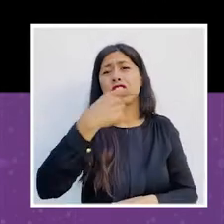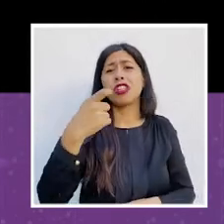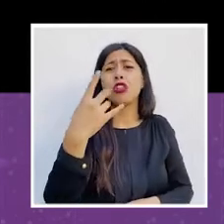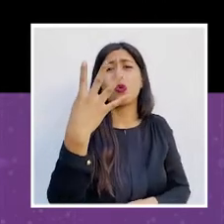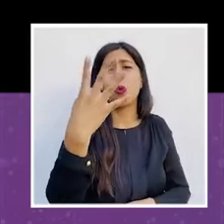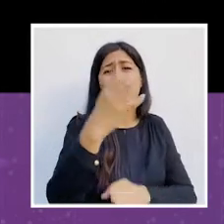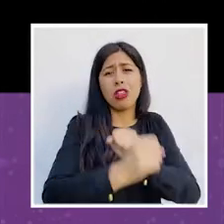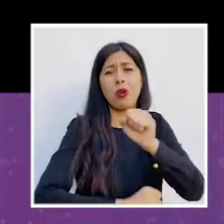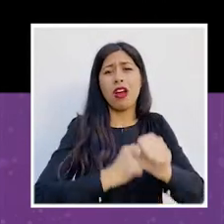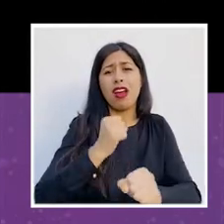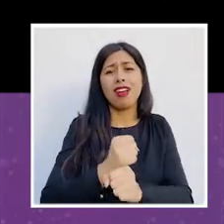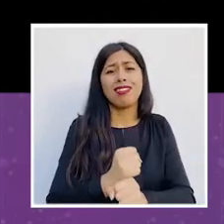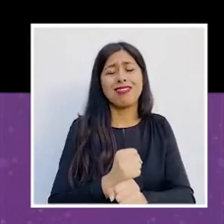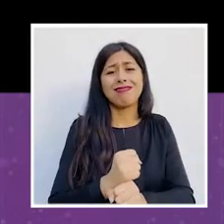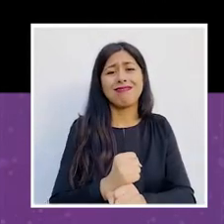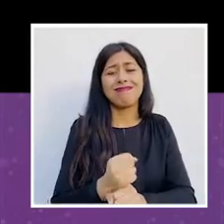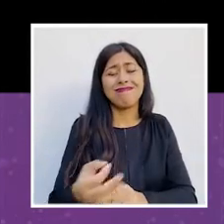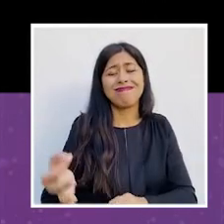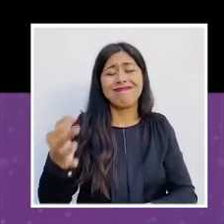104 años,